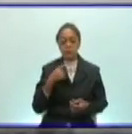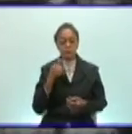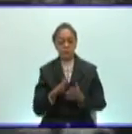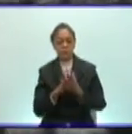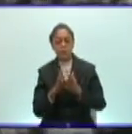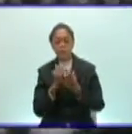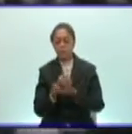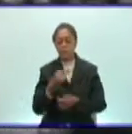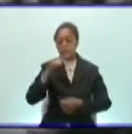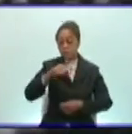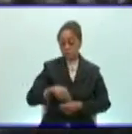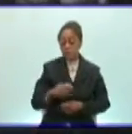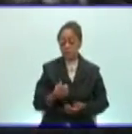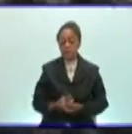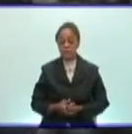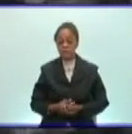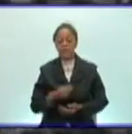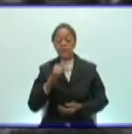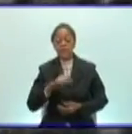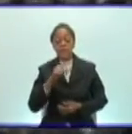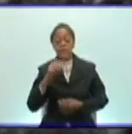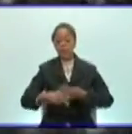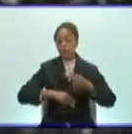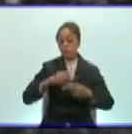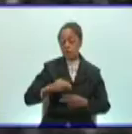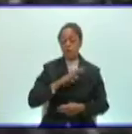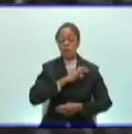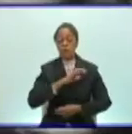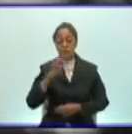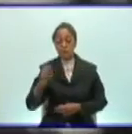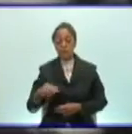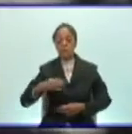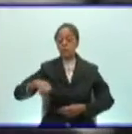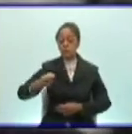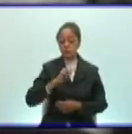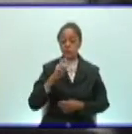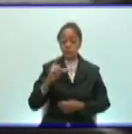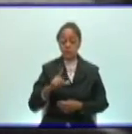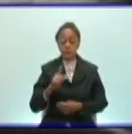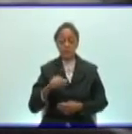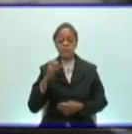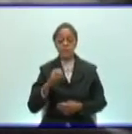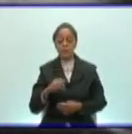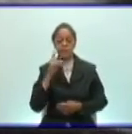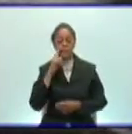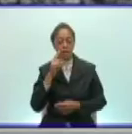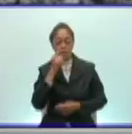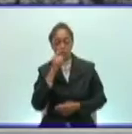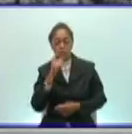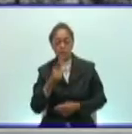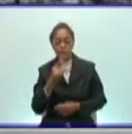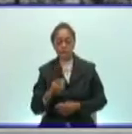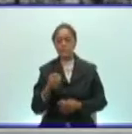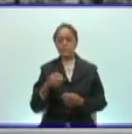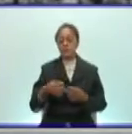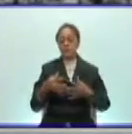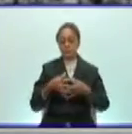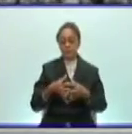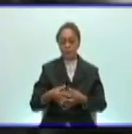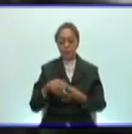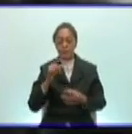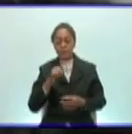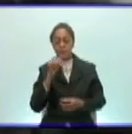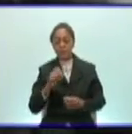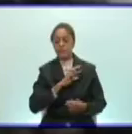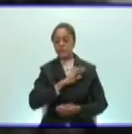Es que estemos aquí y que hayamos hecho una revolución socialista en las propias narices de los Estados Unidos. Y que